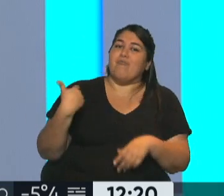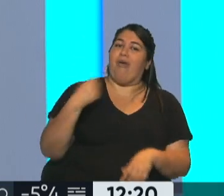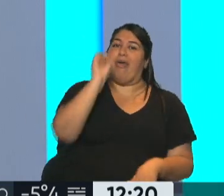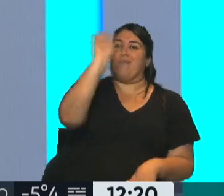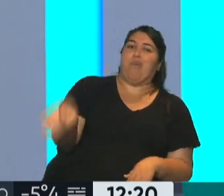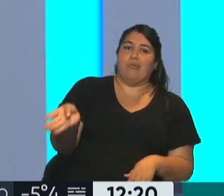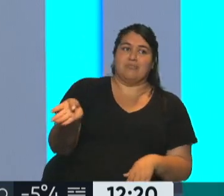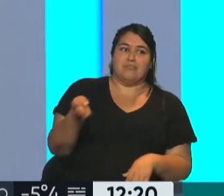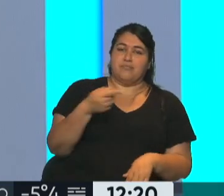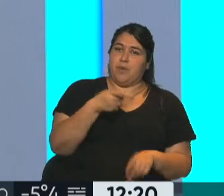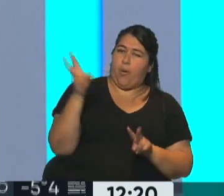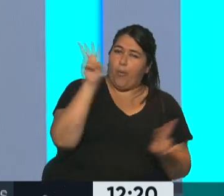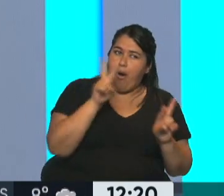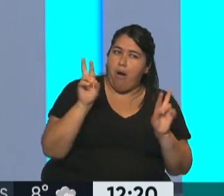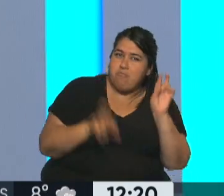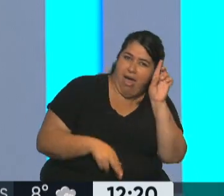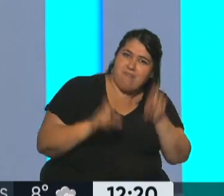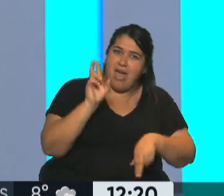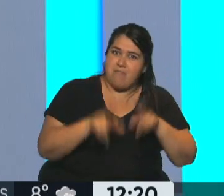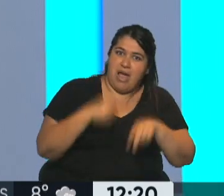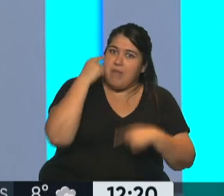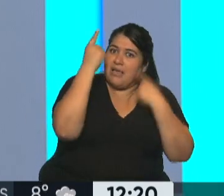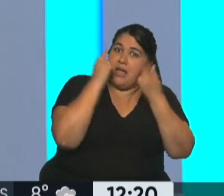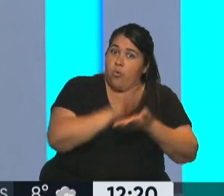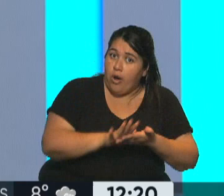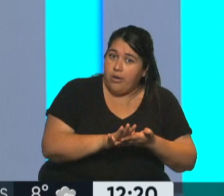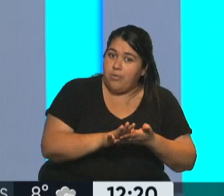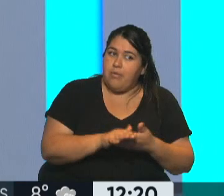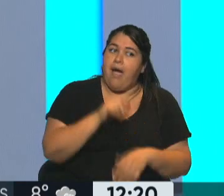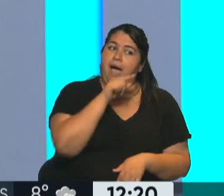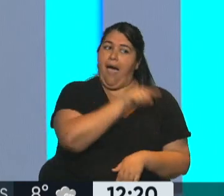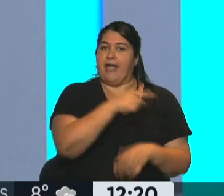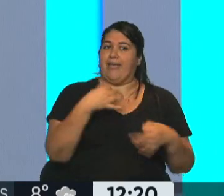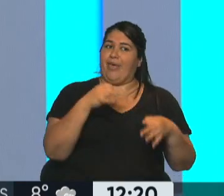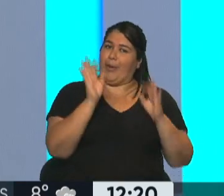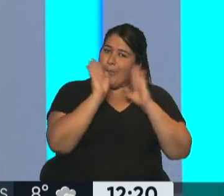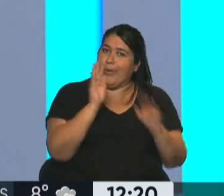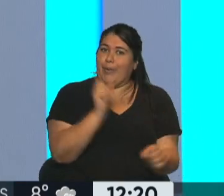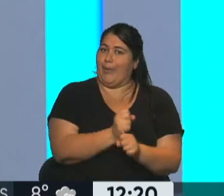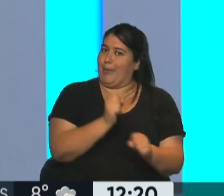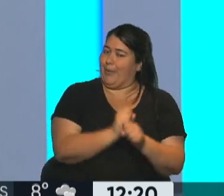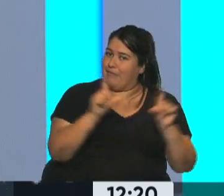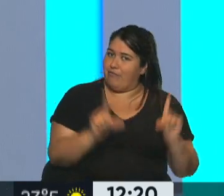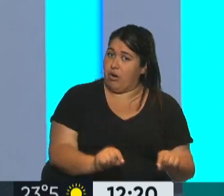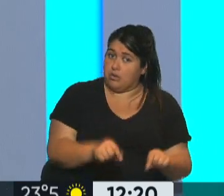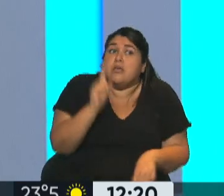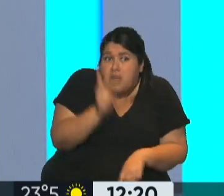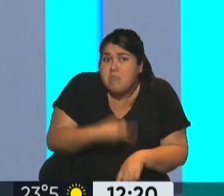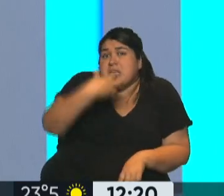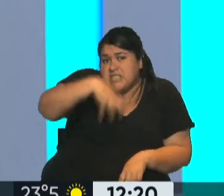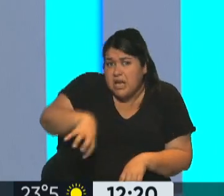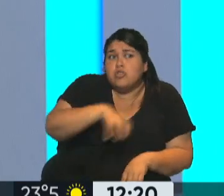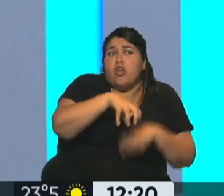de represión, bueno, me parece que ahí va a haber que ser muy contundente, incluso sectores que hayan apoyado a